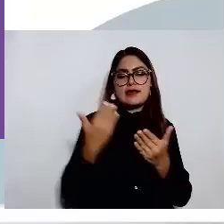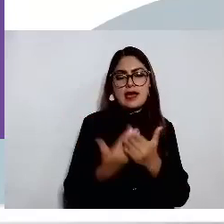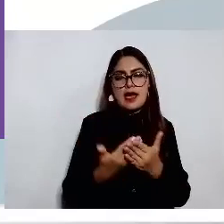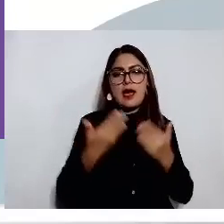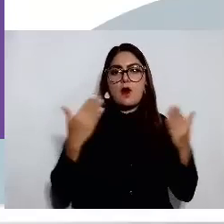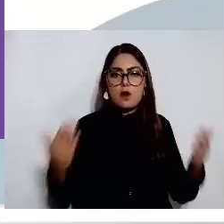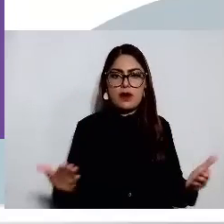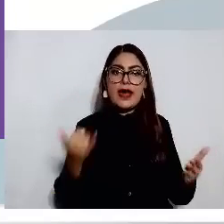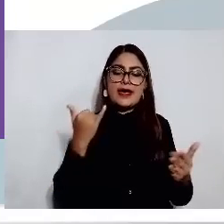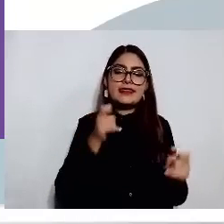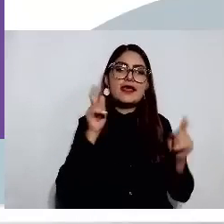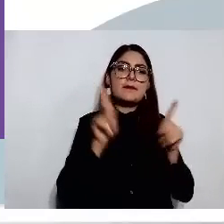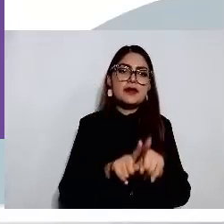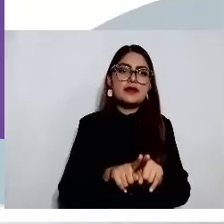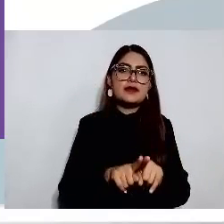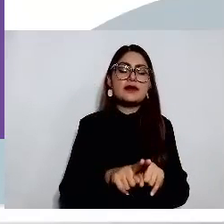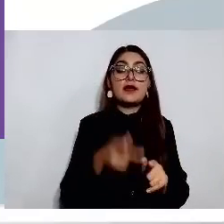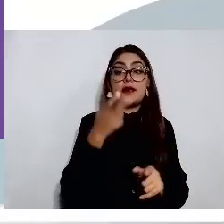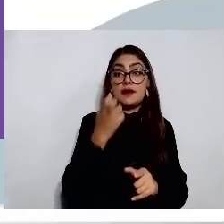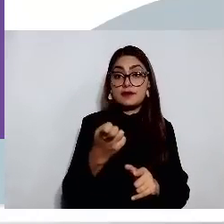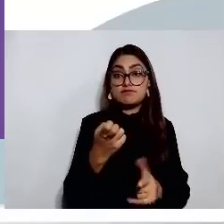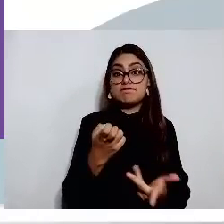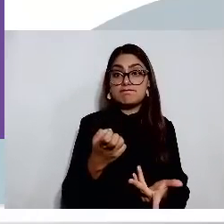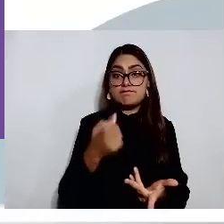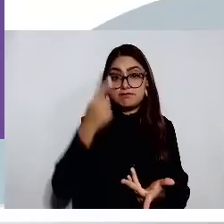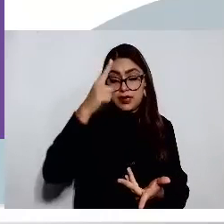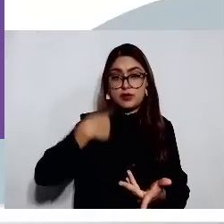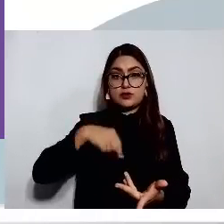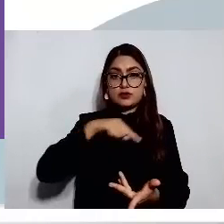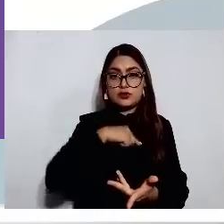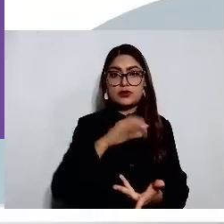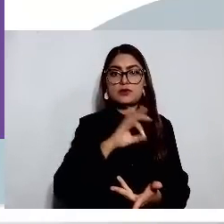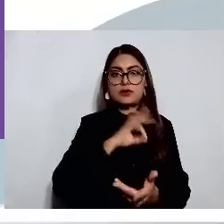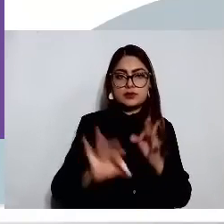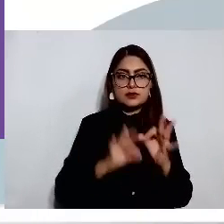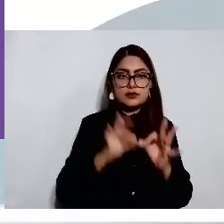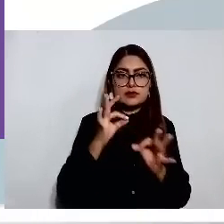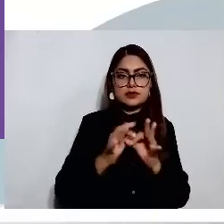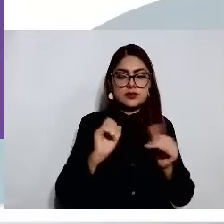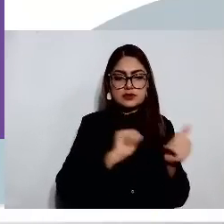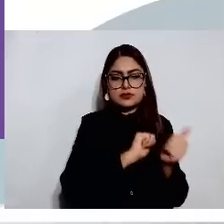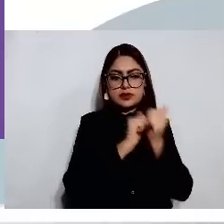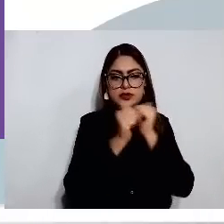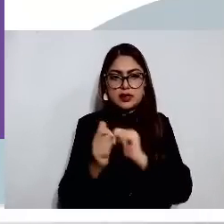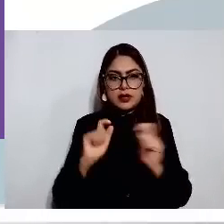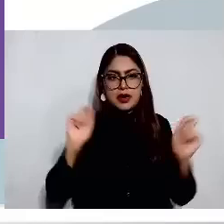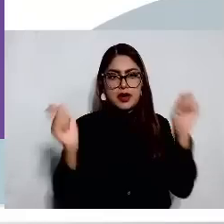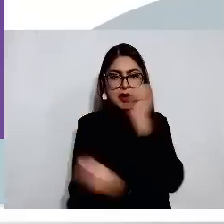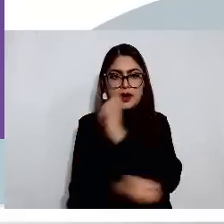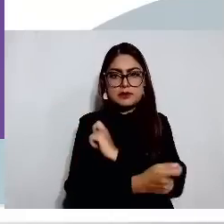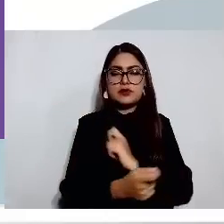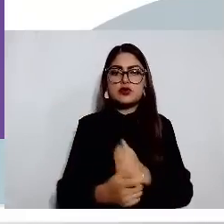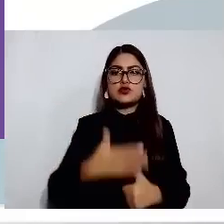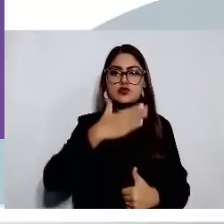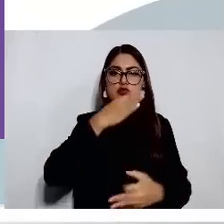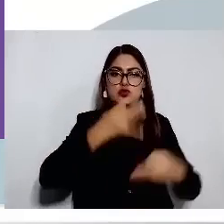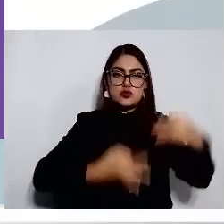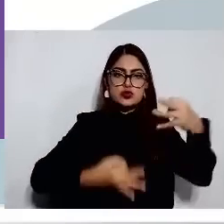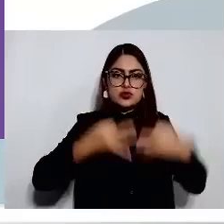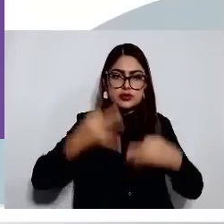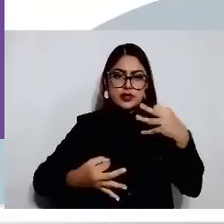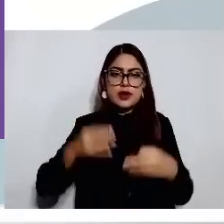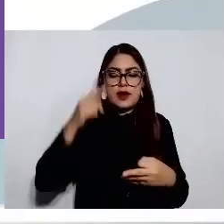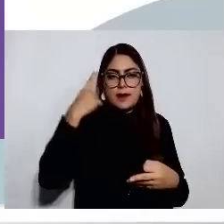es un medio para nosotras para lograr estas transformaciones judiciales necesarias para la democratización de las